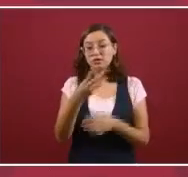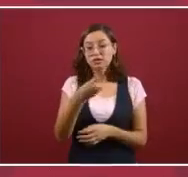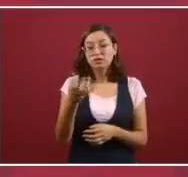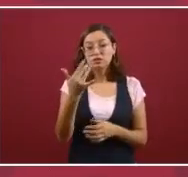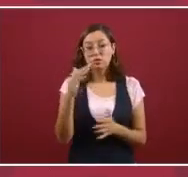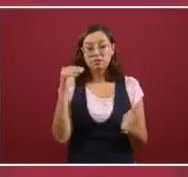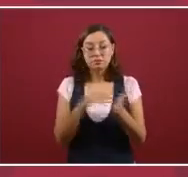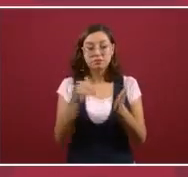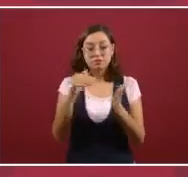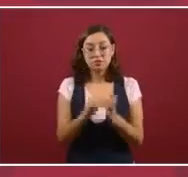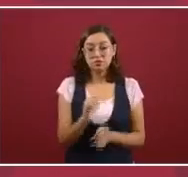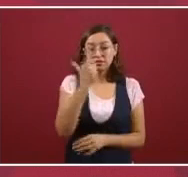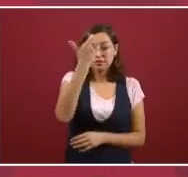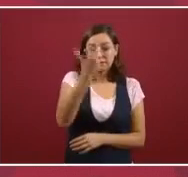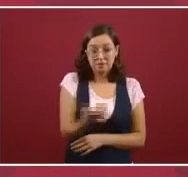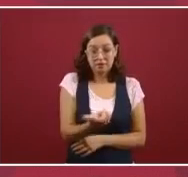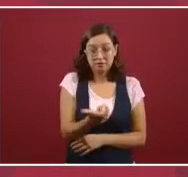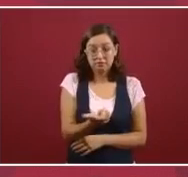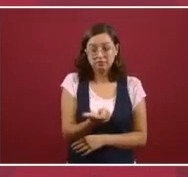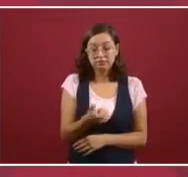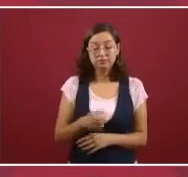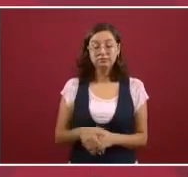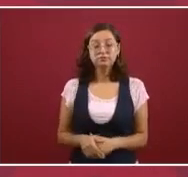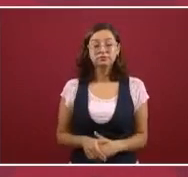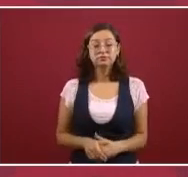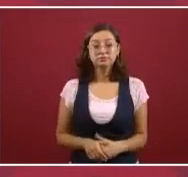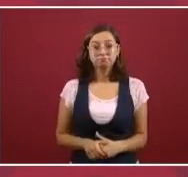y ya estaríamos